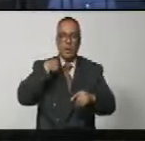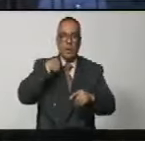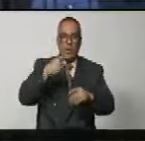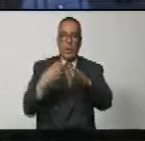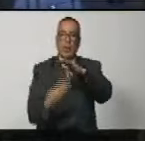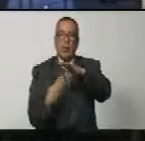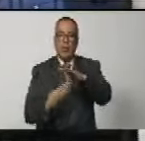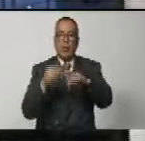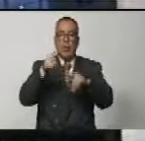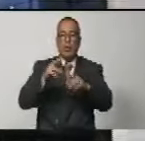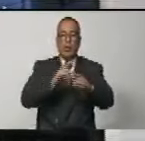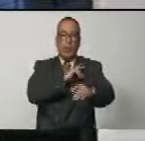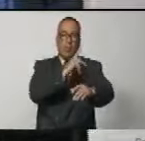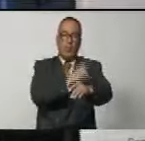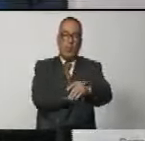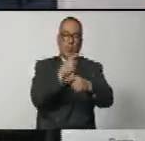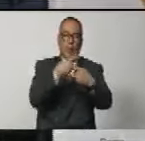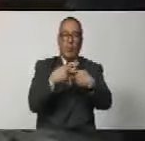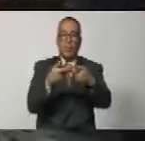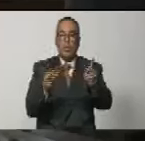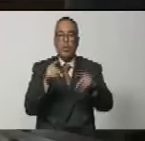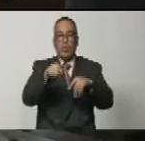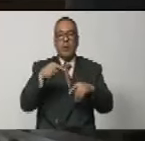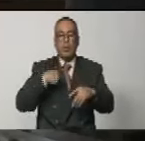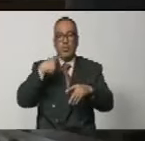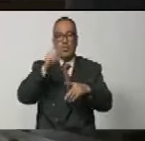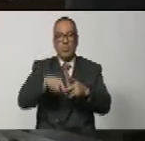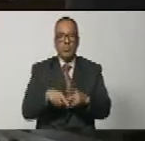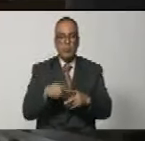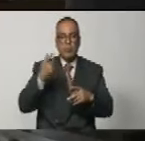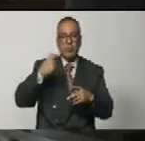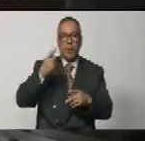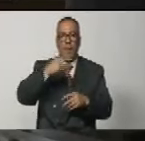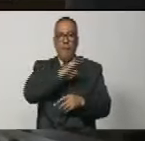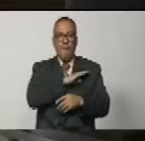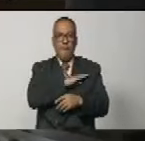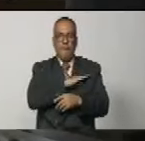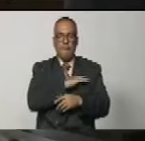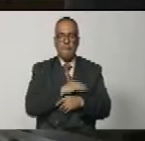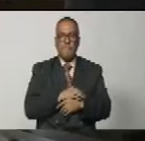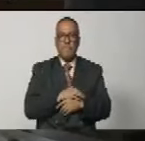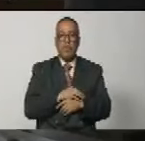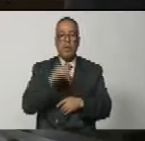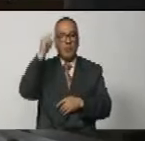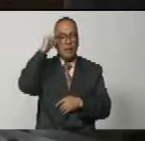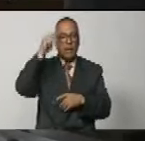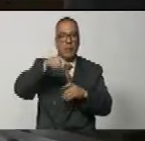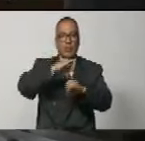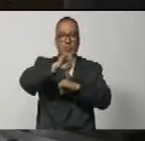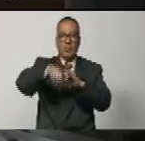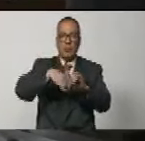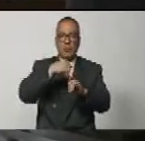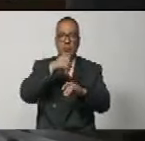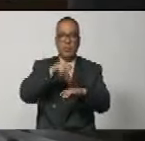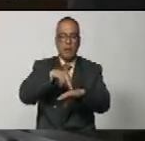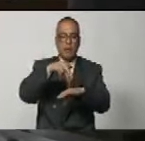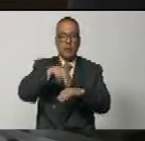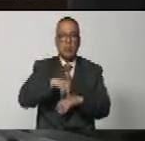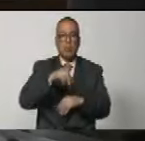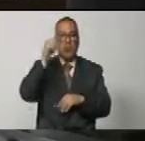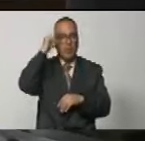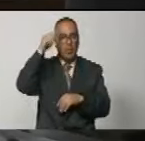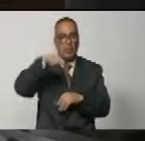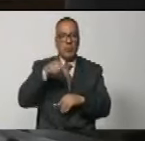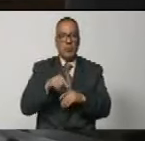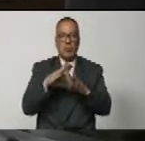la base, es el poder popular y por eso nos merecíamos tener nuestro Día Nacional. Bueno,